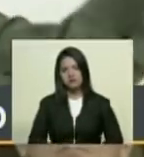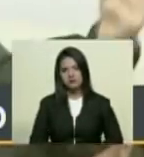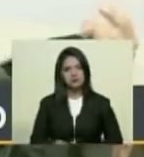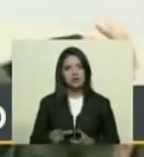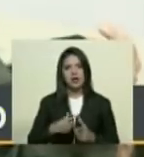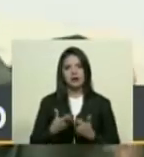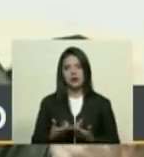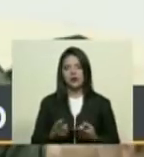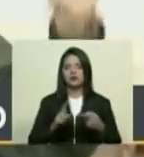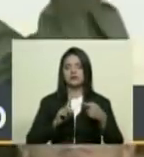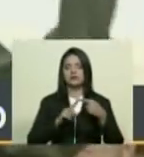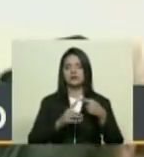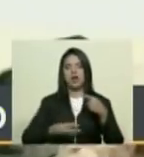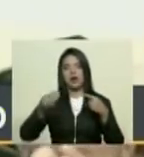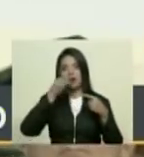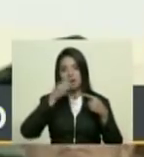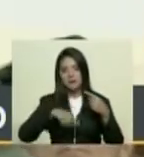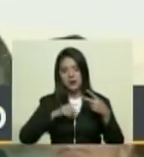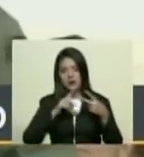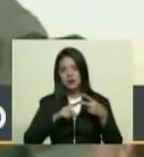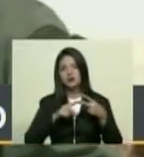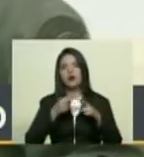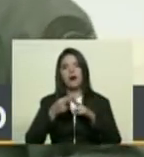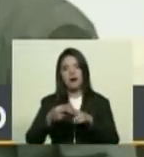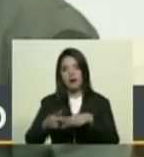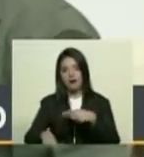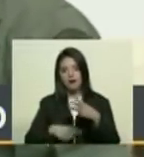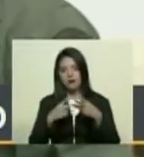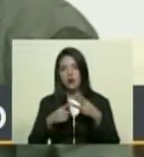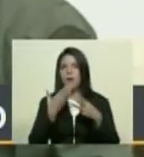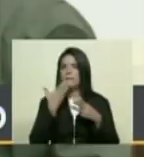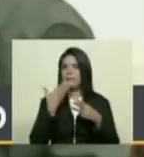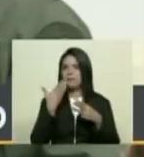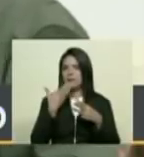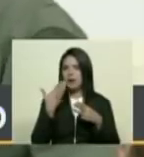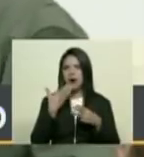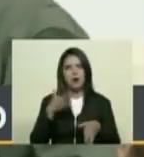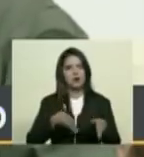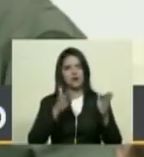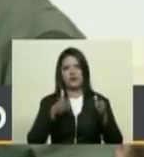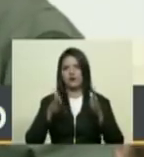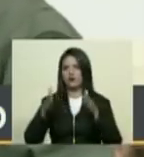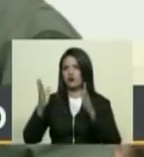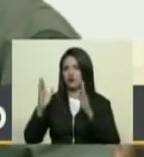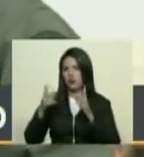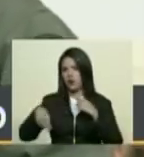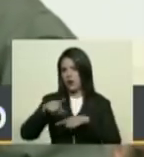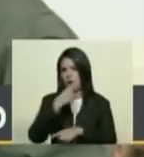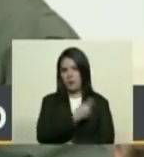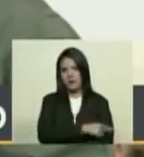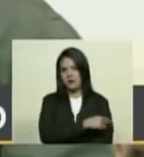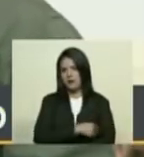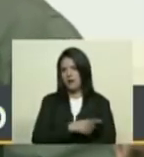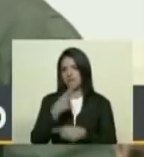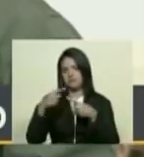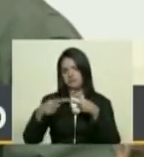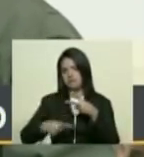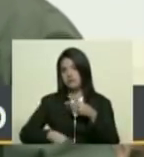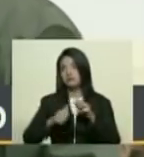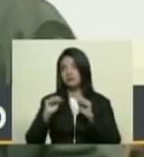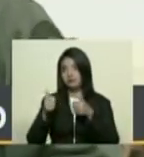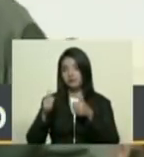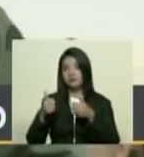Entonces, alimentación, acceso a créditos, mejoramiento de la infraestructura. Están en marcha